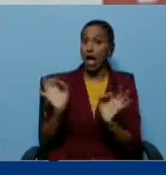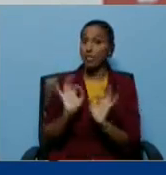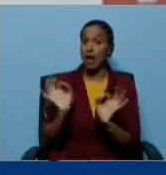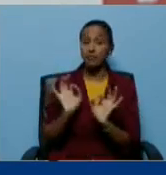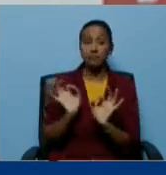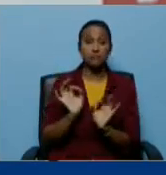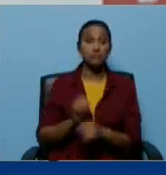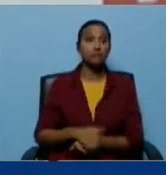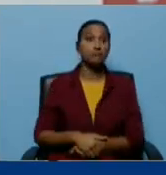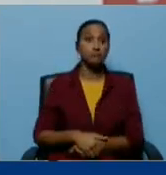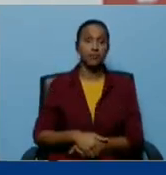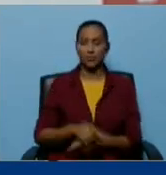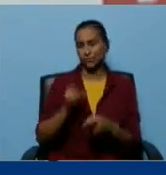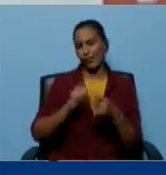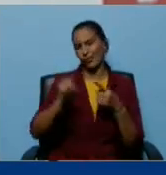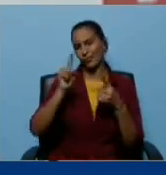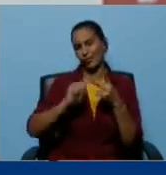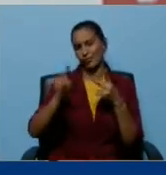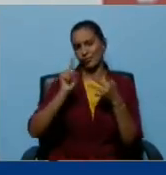Etcétera.